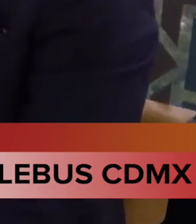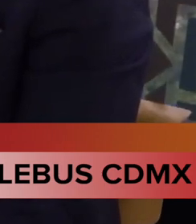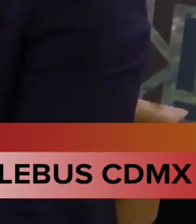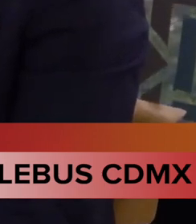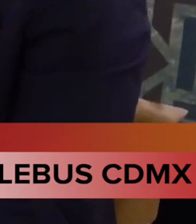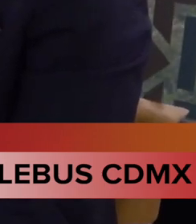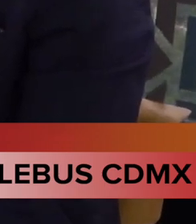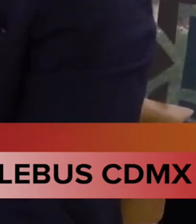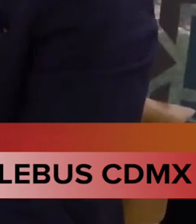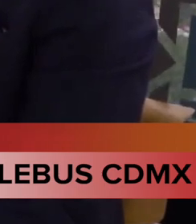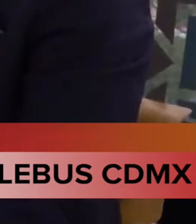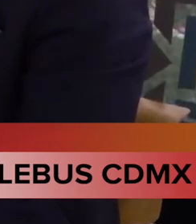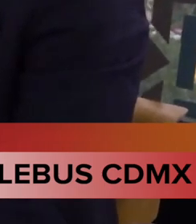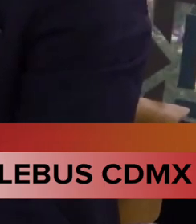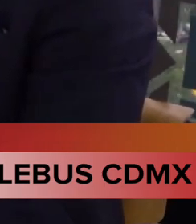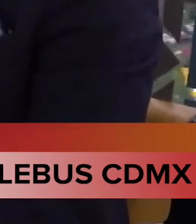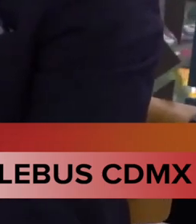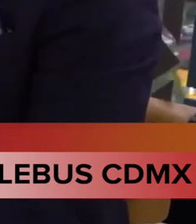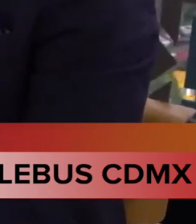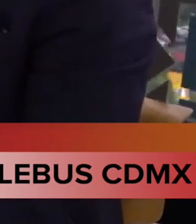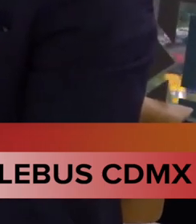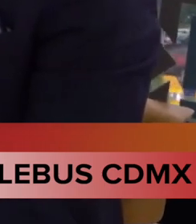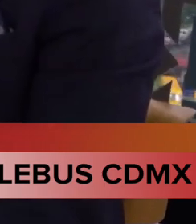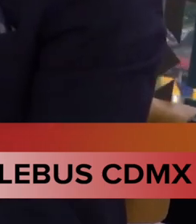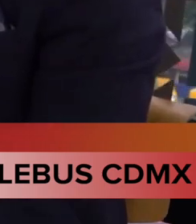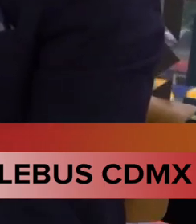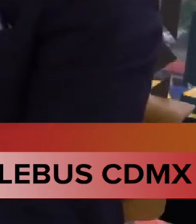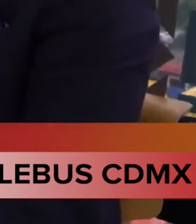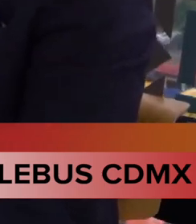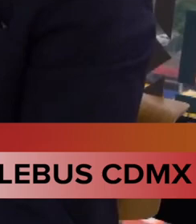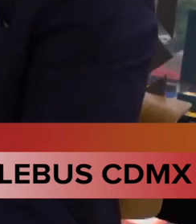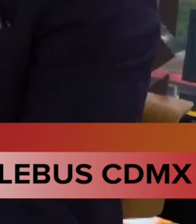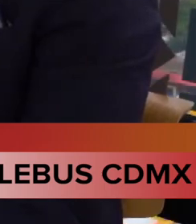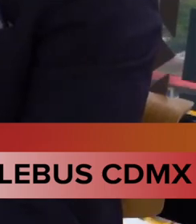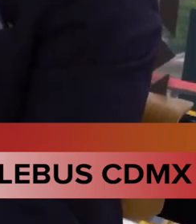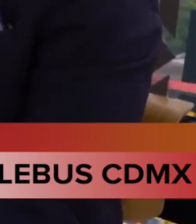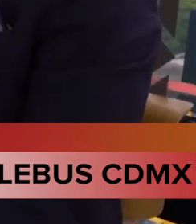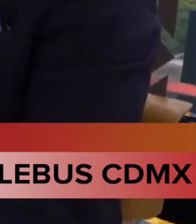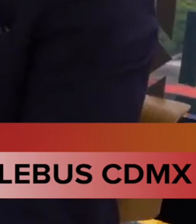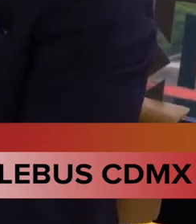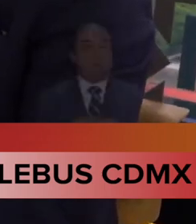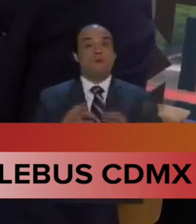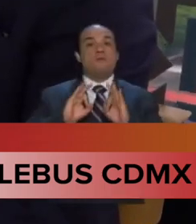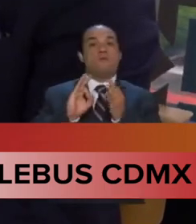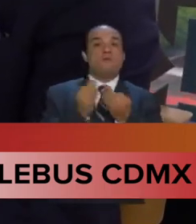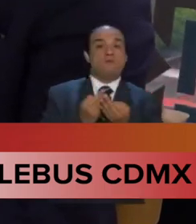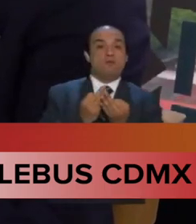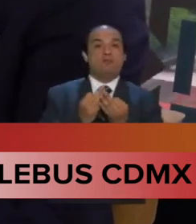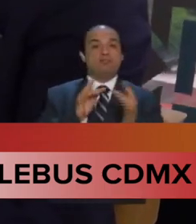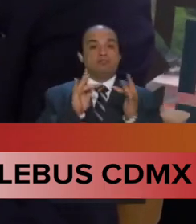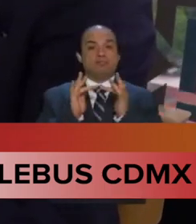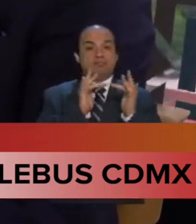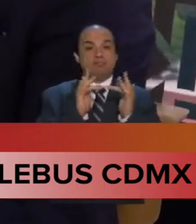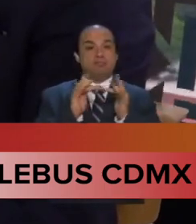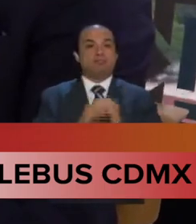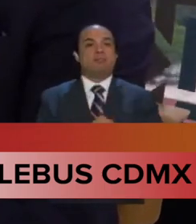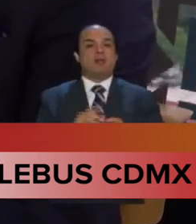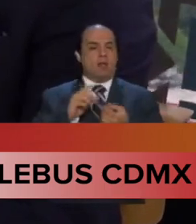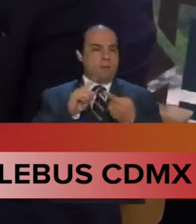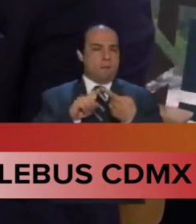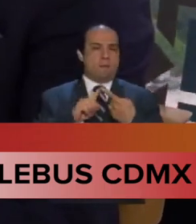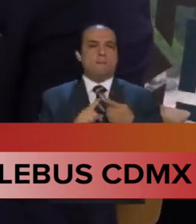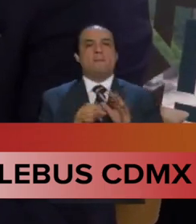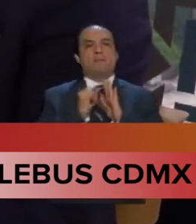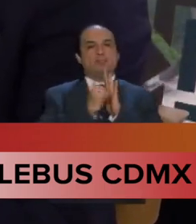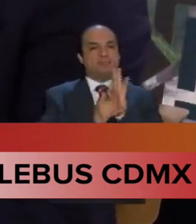apertura al público, y han surgido muchas dudas en diferentes medios, en las redes sociales, y hoy queremos